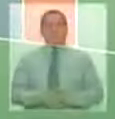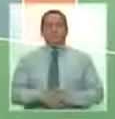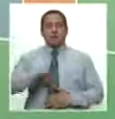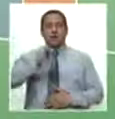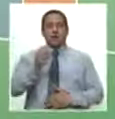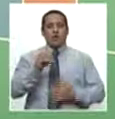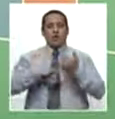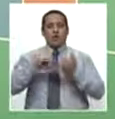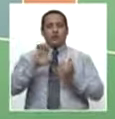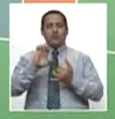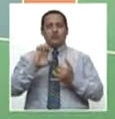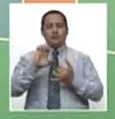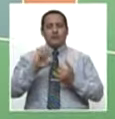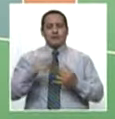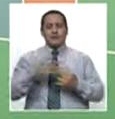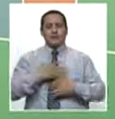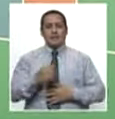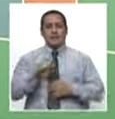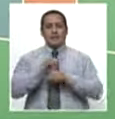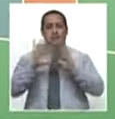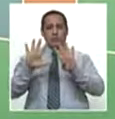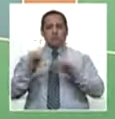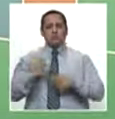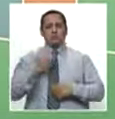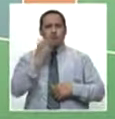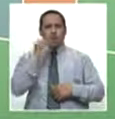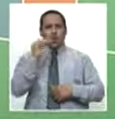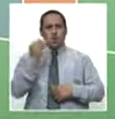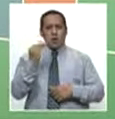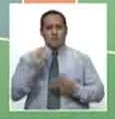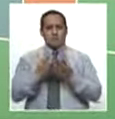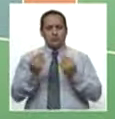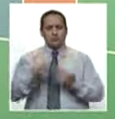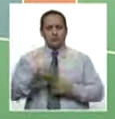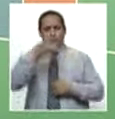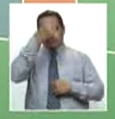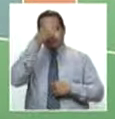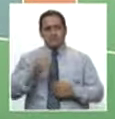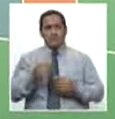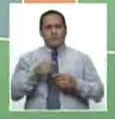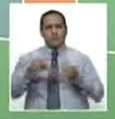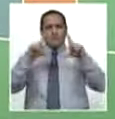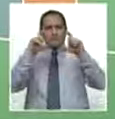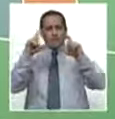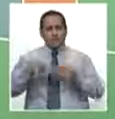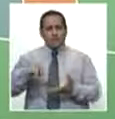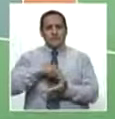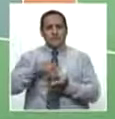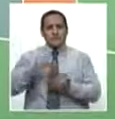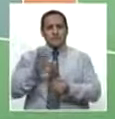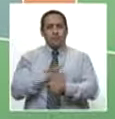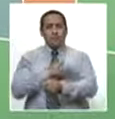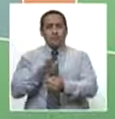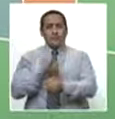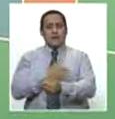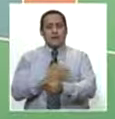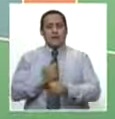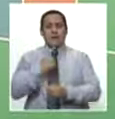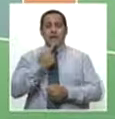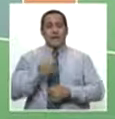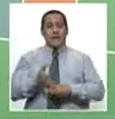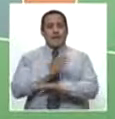José David Gómez Pineda tiene 19 años y es un joven muy hábil para la fotografía, la danza, el teatro, la música.